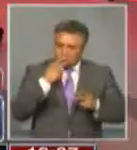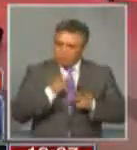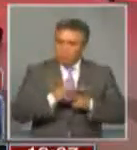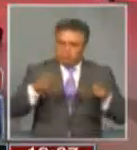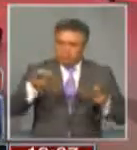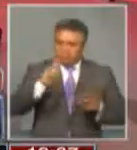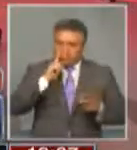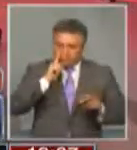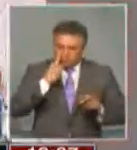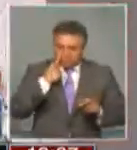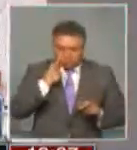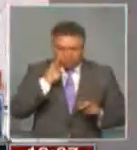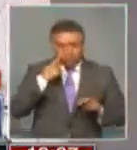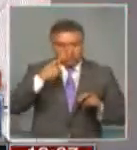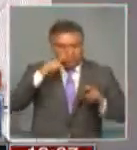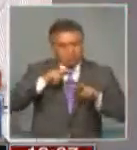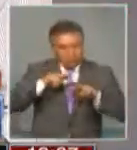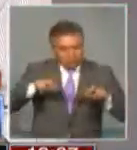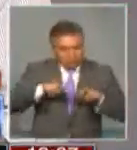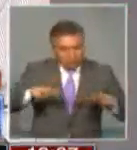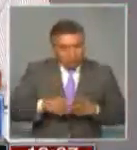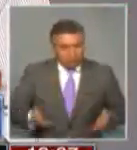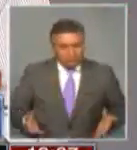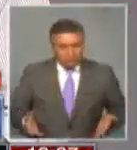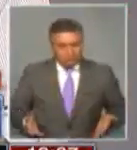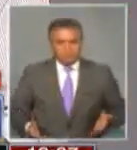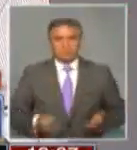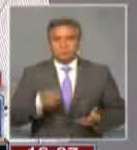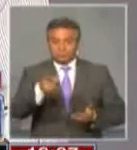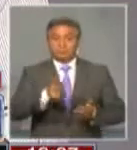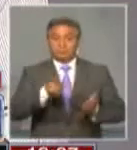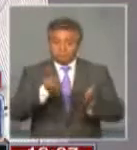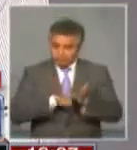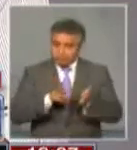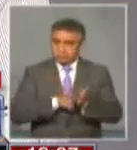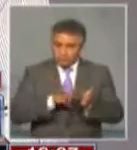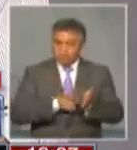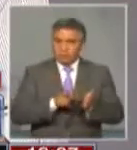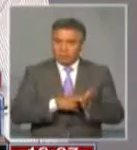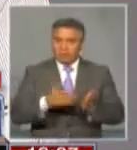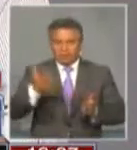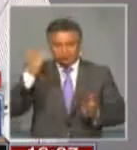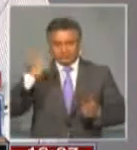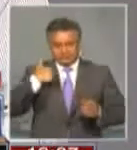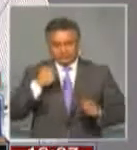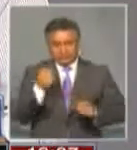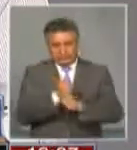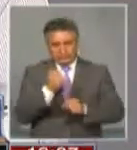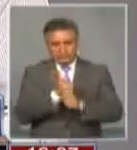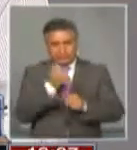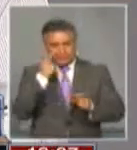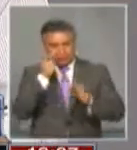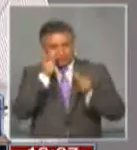no se investigaran? Mire, la verdad es que cuando se hace la labor fiscalizadora,